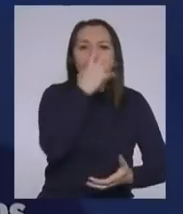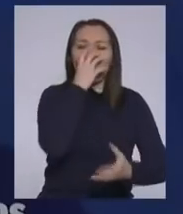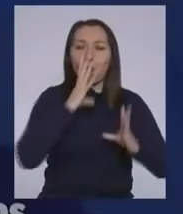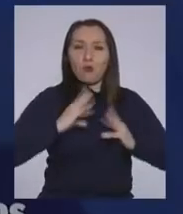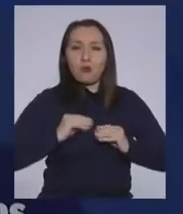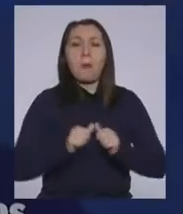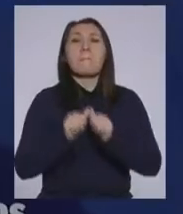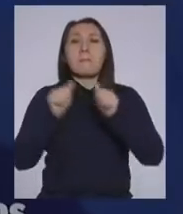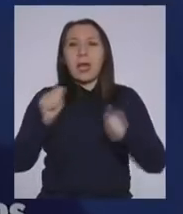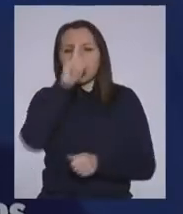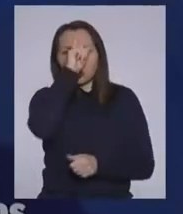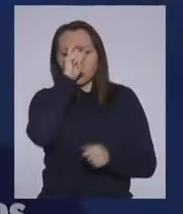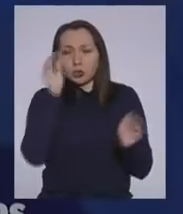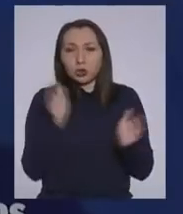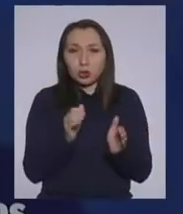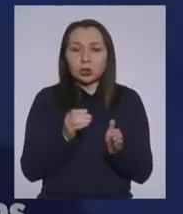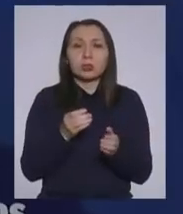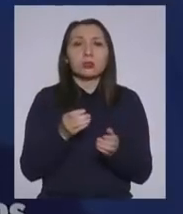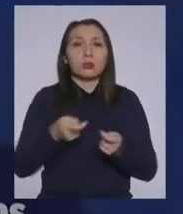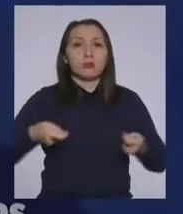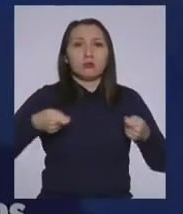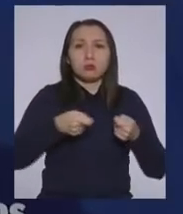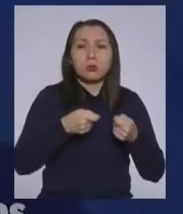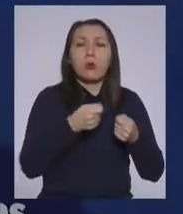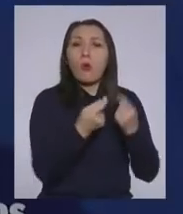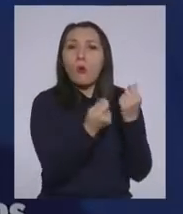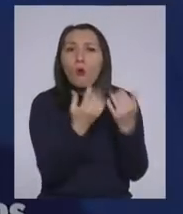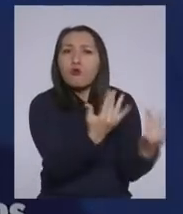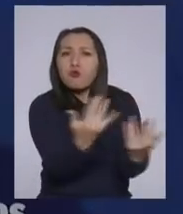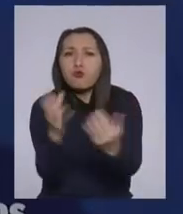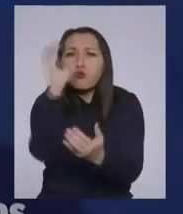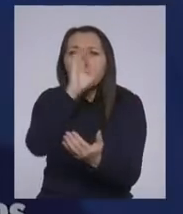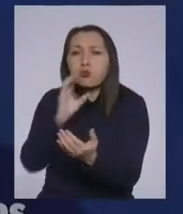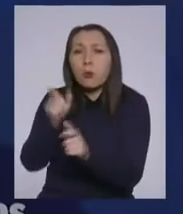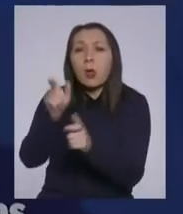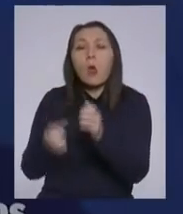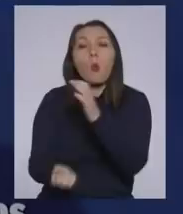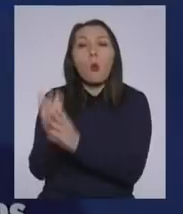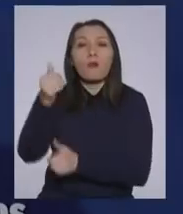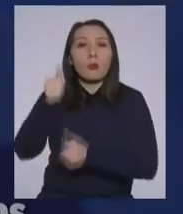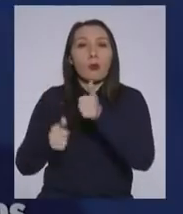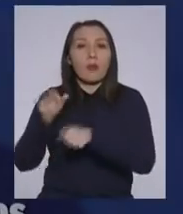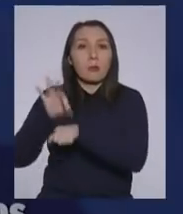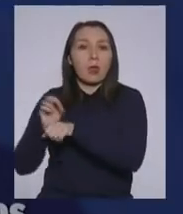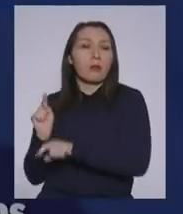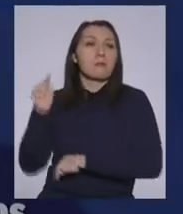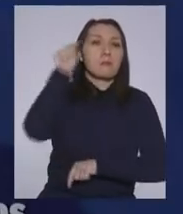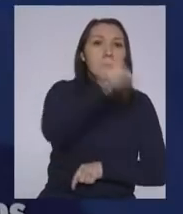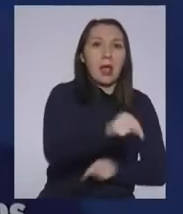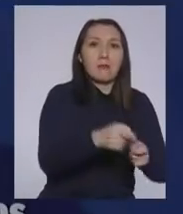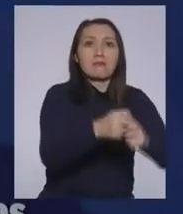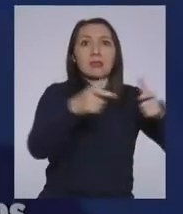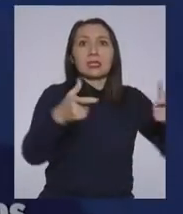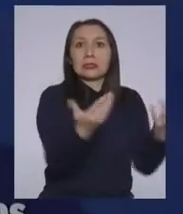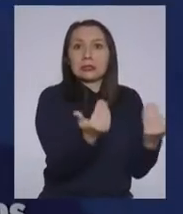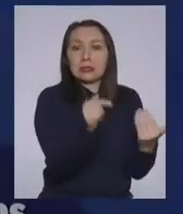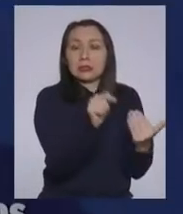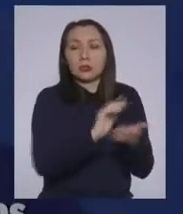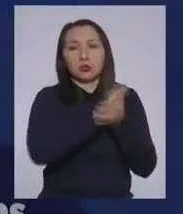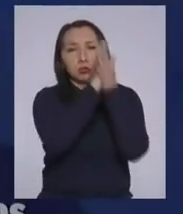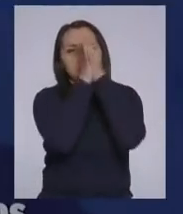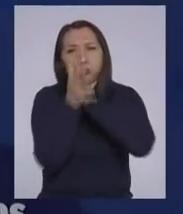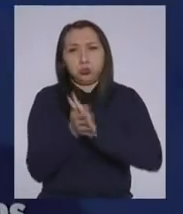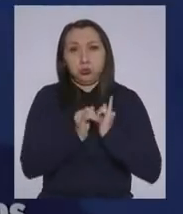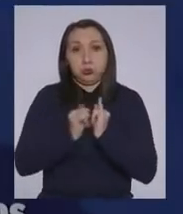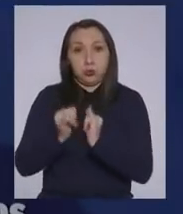la atención primaria, invertir en trazabilidad o en nuevos profesionales de la salud. Por lo tanto, toda la información